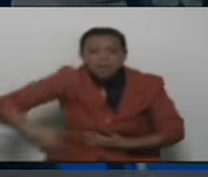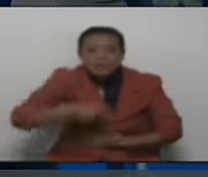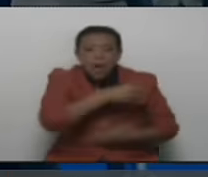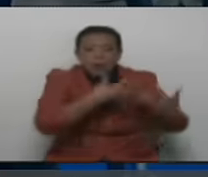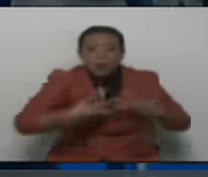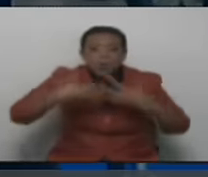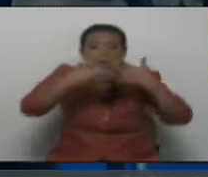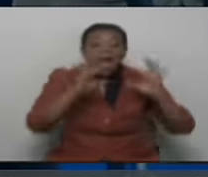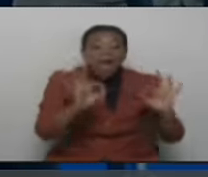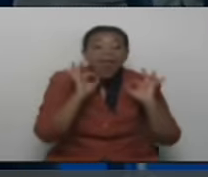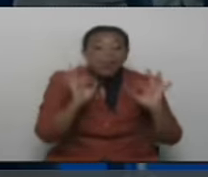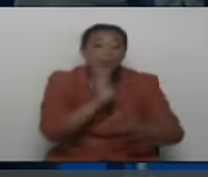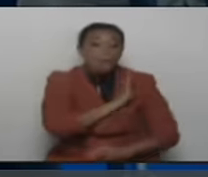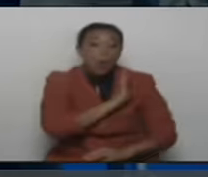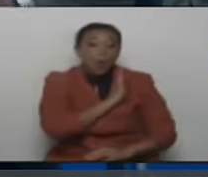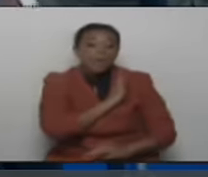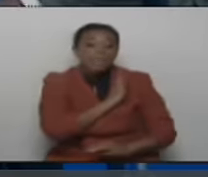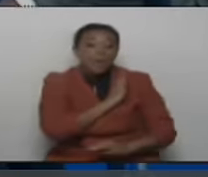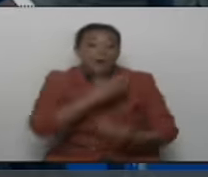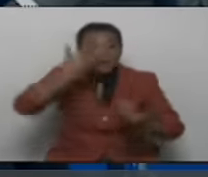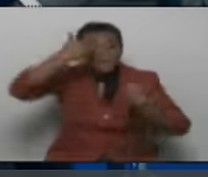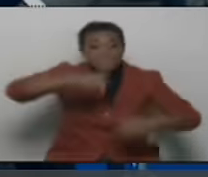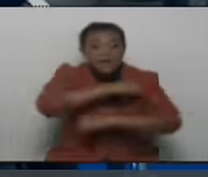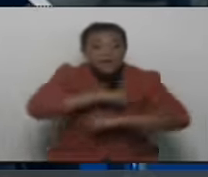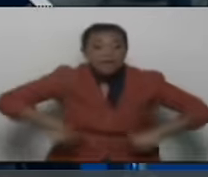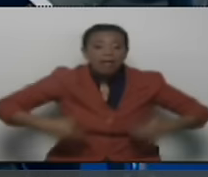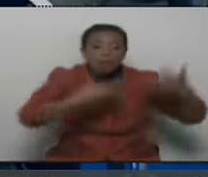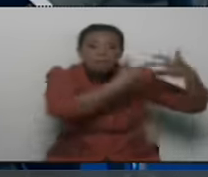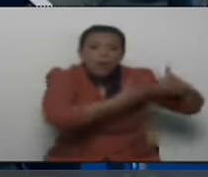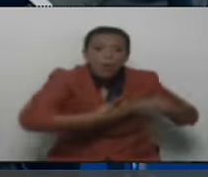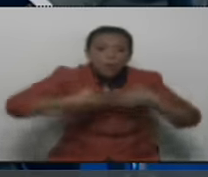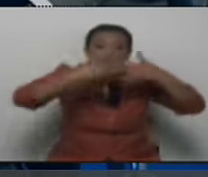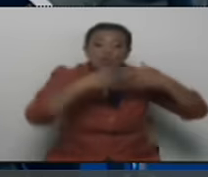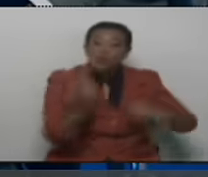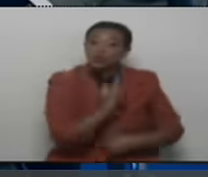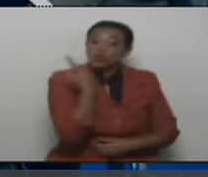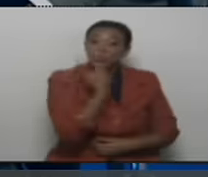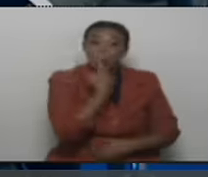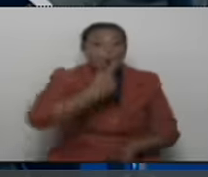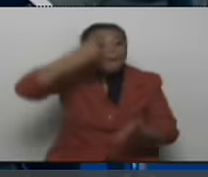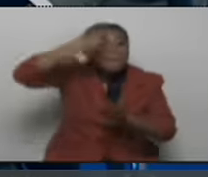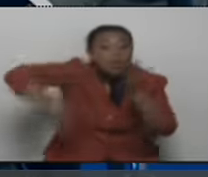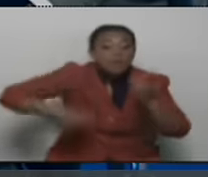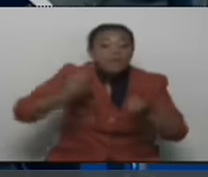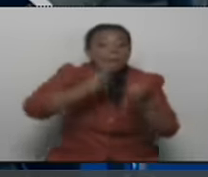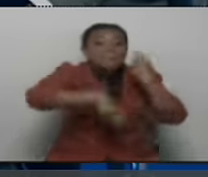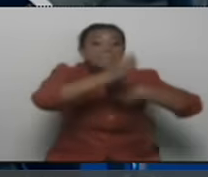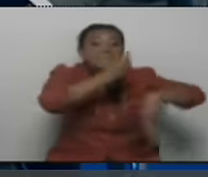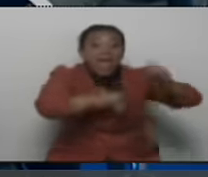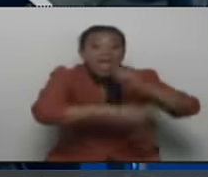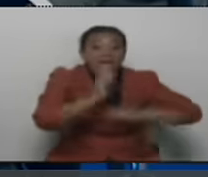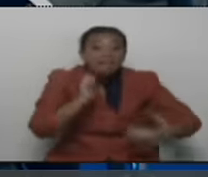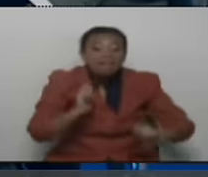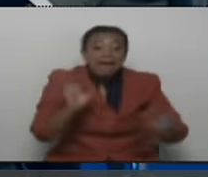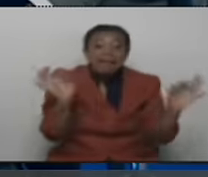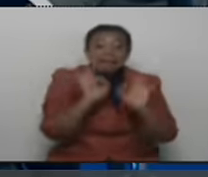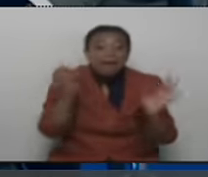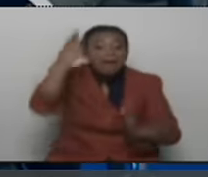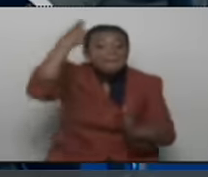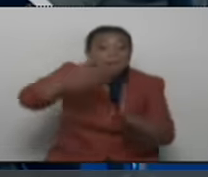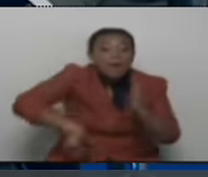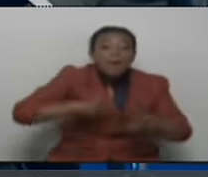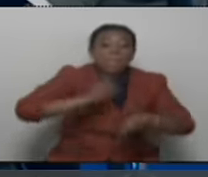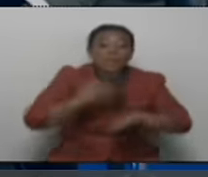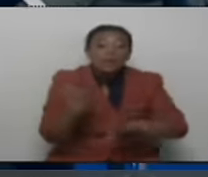uso exclusivo de las Fuerzas Militares de Estados Unidos. Tiene prohibido su negociación y su venta, porque